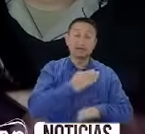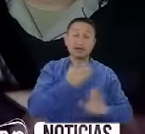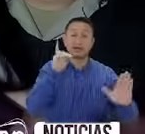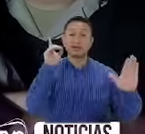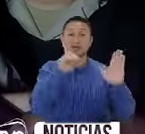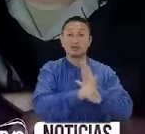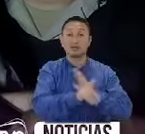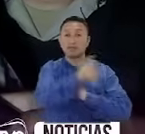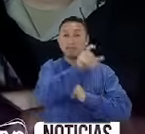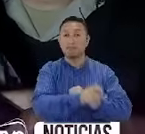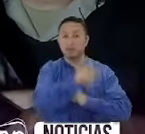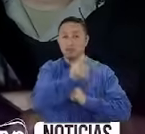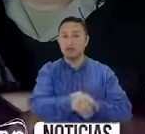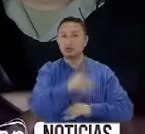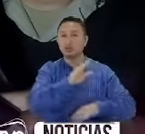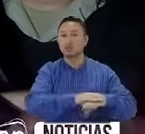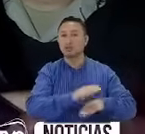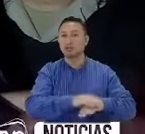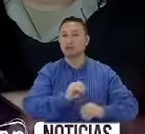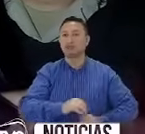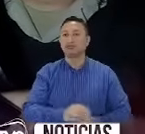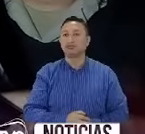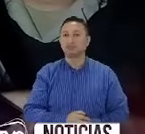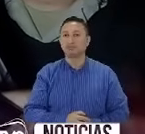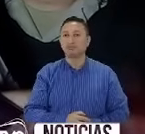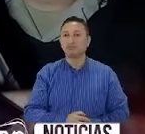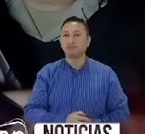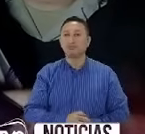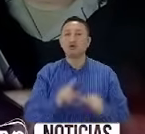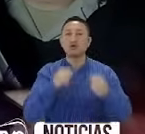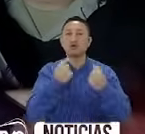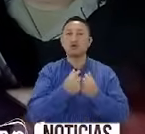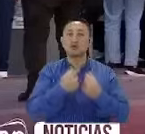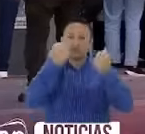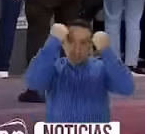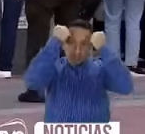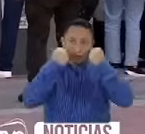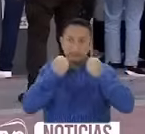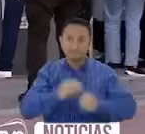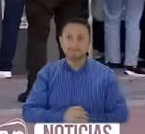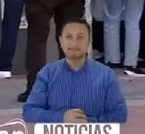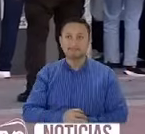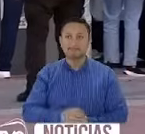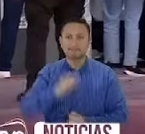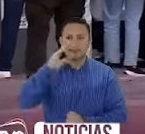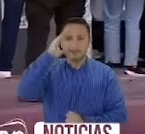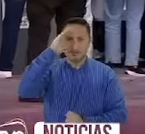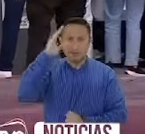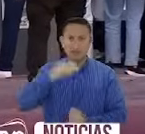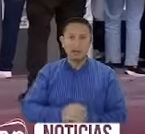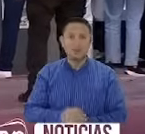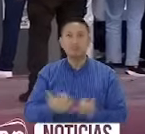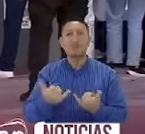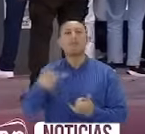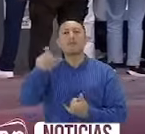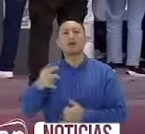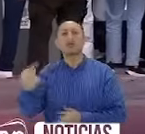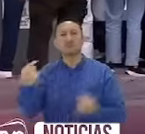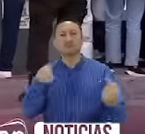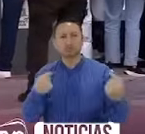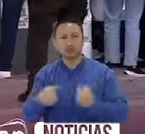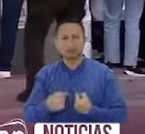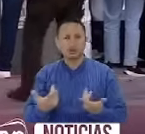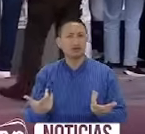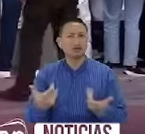personas involucradas en ciertos CDOs o en grupos terroristas. La policía busca en casas de salud a personas heridas que podrían estar relacionadas al